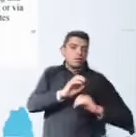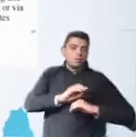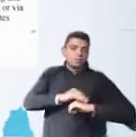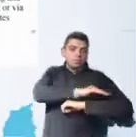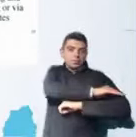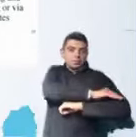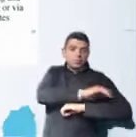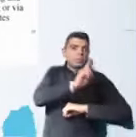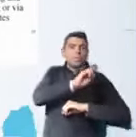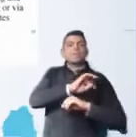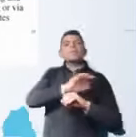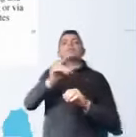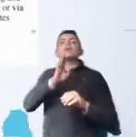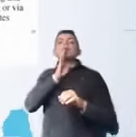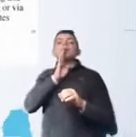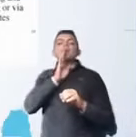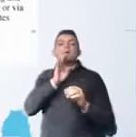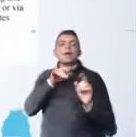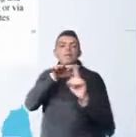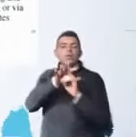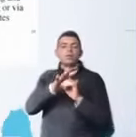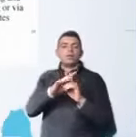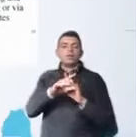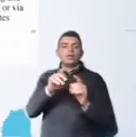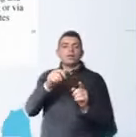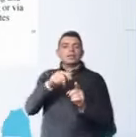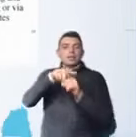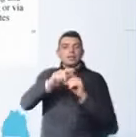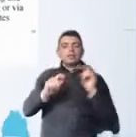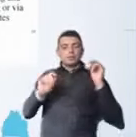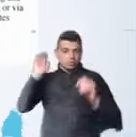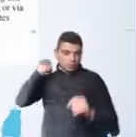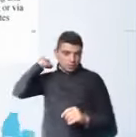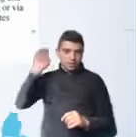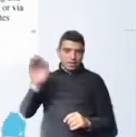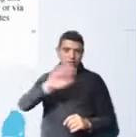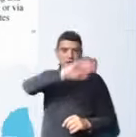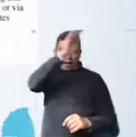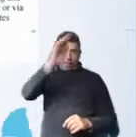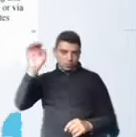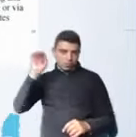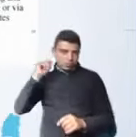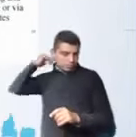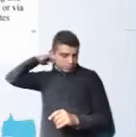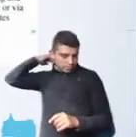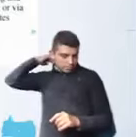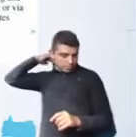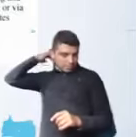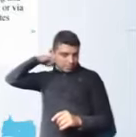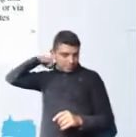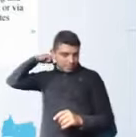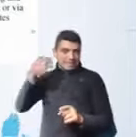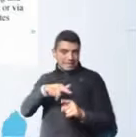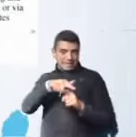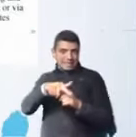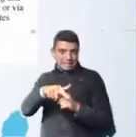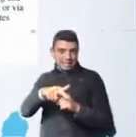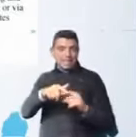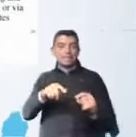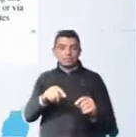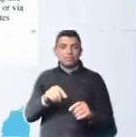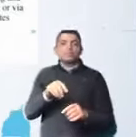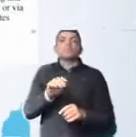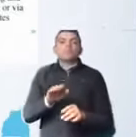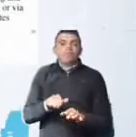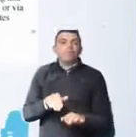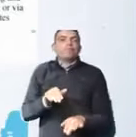camellos. ¿Cuál era el problema? Y es que en Arabia Saudita y en Egipto, el 70% de